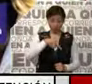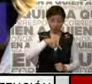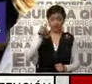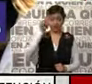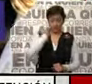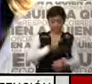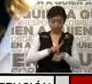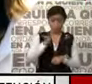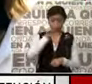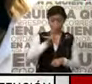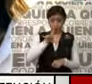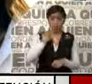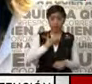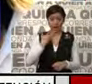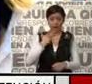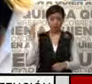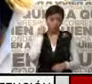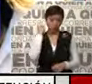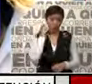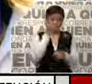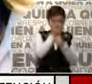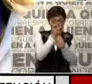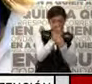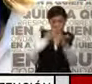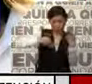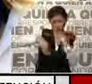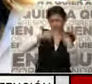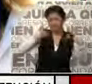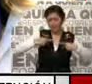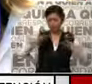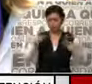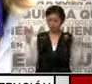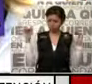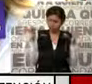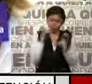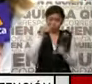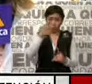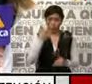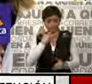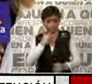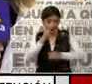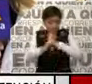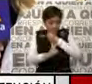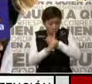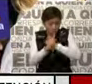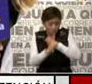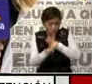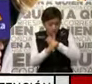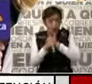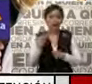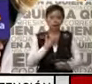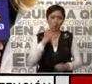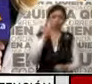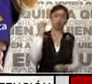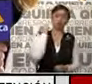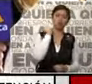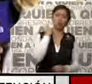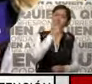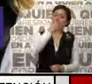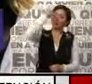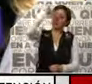es día de abogados. Invitamos a toda la gente a que venga. Aquí, si tienen algún problema, hay un abogado, un experto que le va a